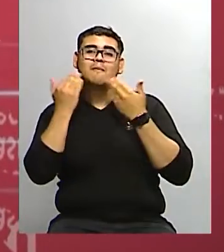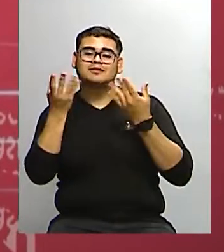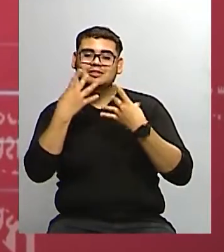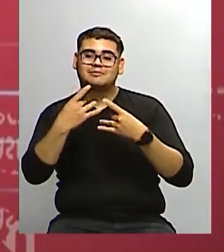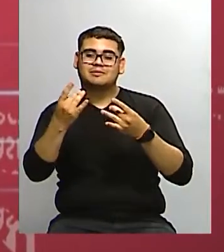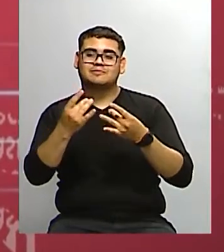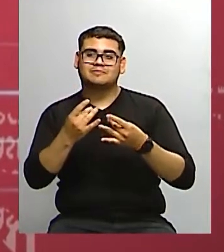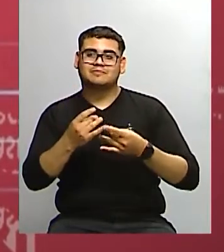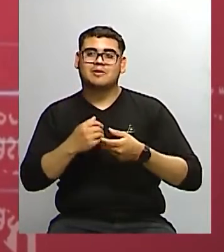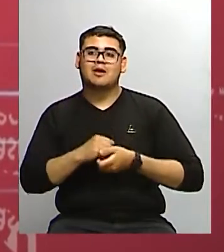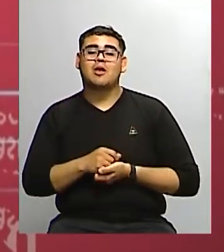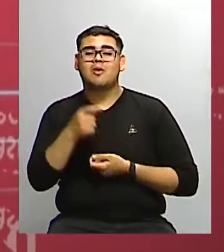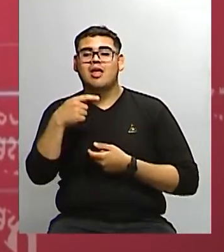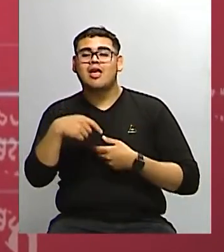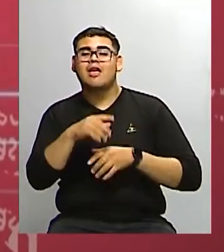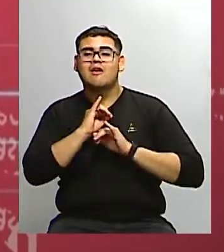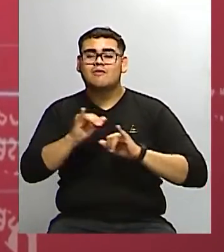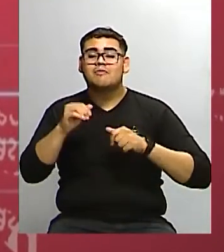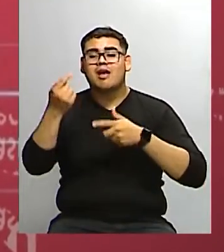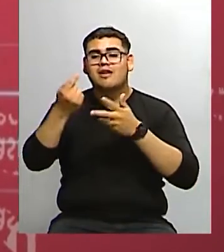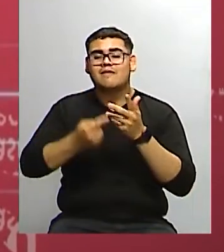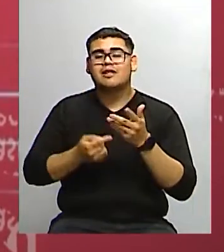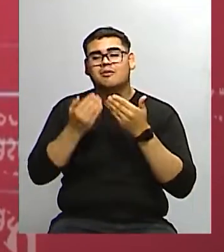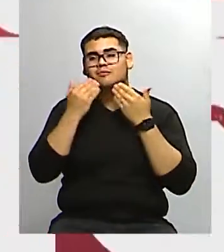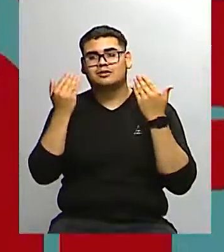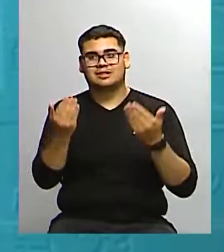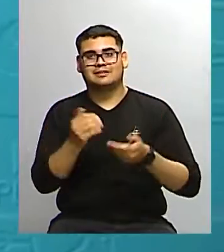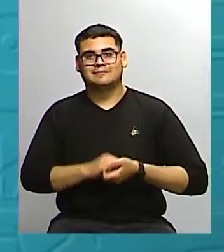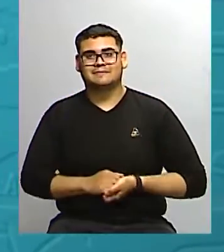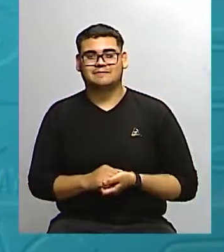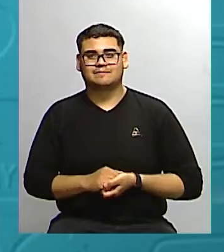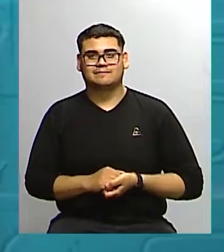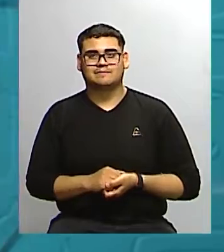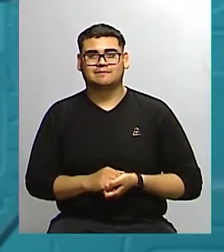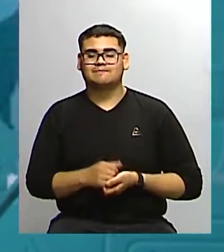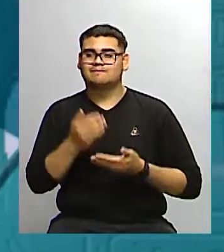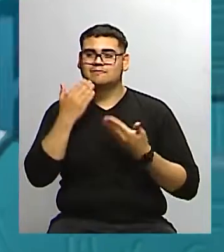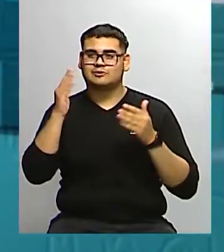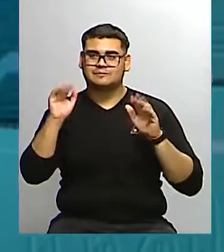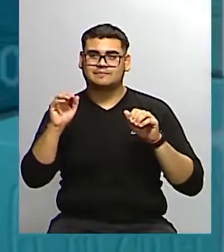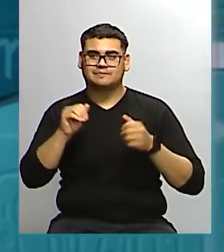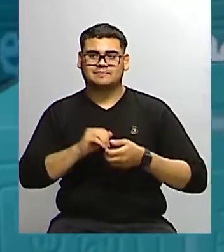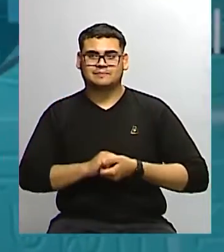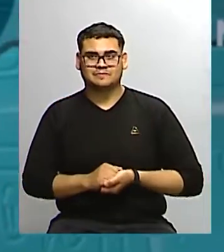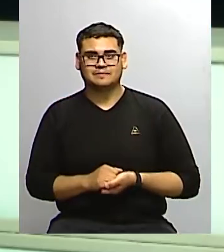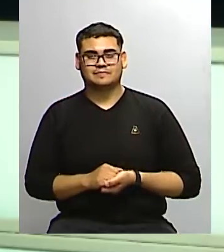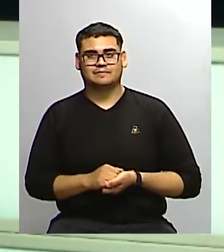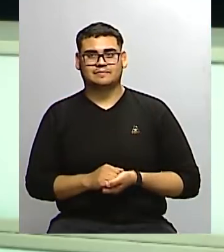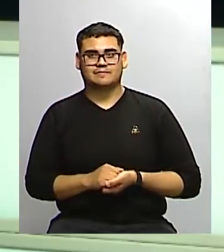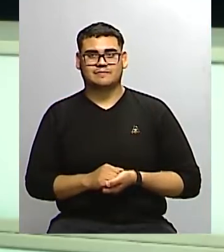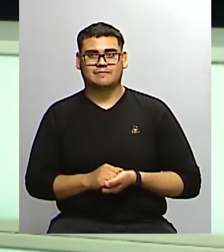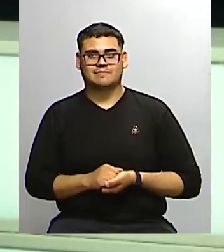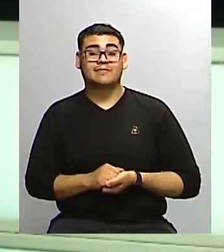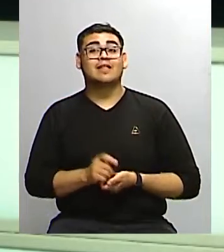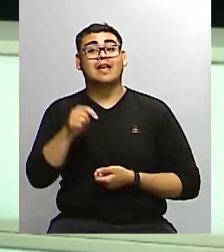muchísimas gracias por comunicar e informar sobre estas iniciativas. Será hasta la próxima. Muchas gracias. No, de nada. Así